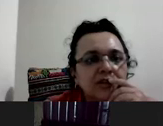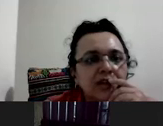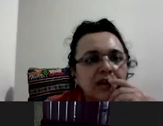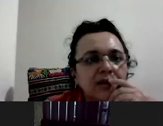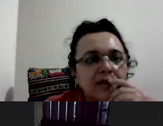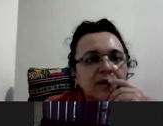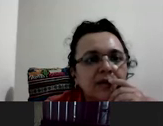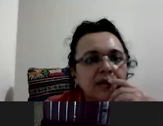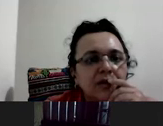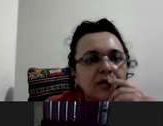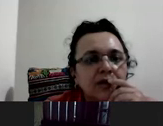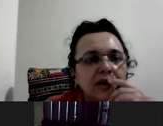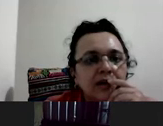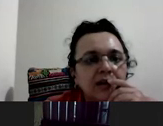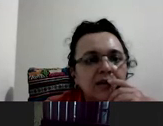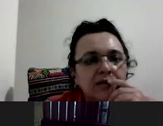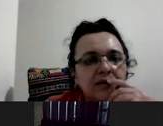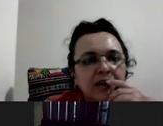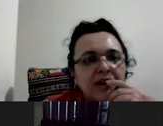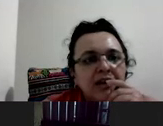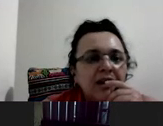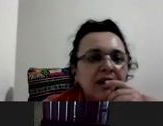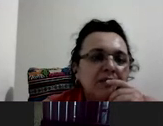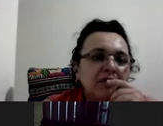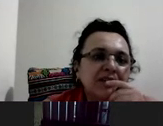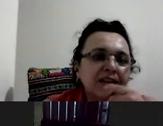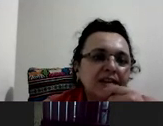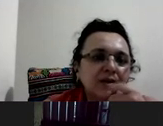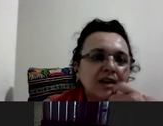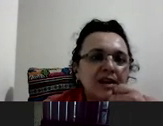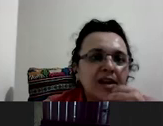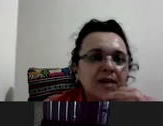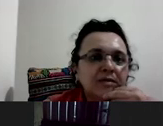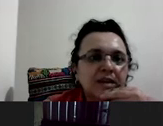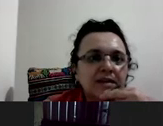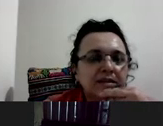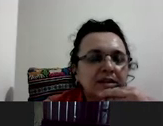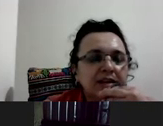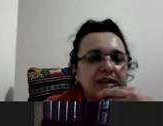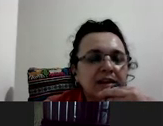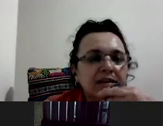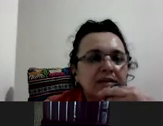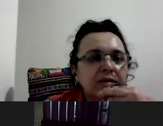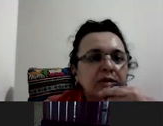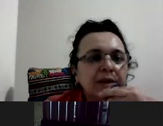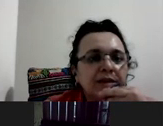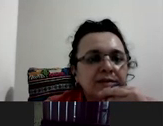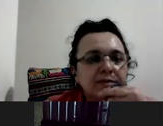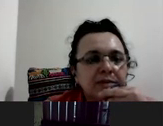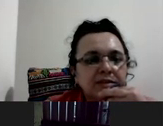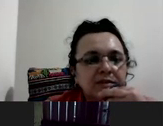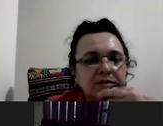Solo está de colocar cada con. Lo que sí les sugeriría a ustedes es que copien